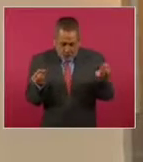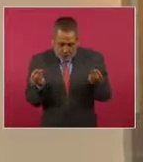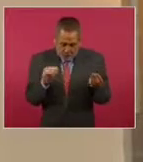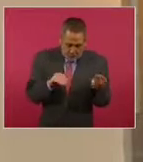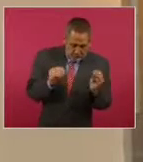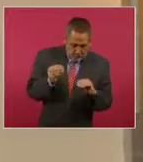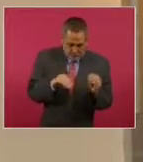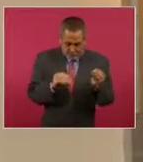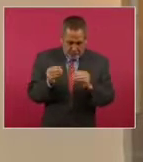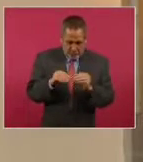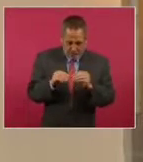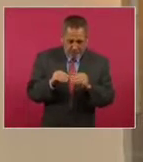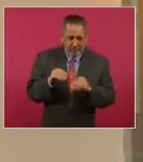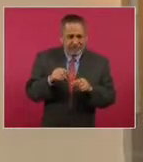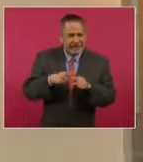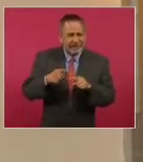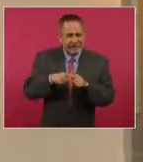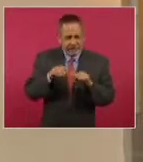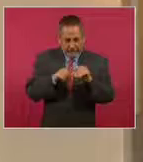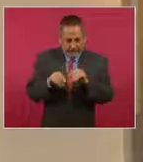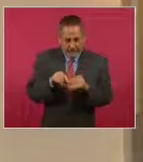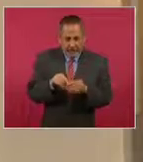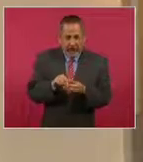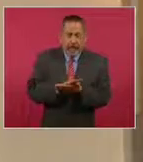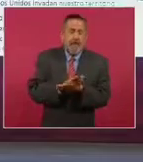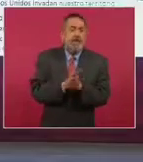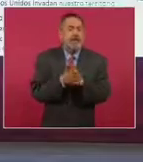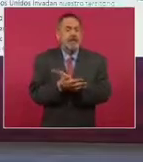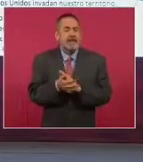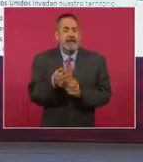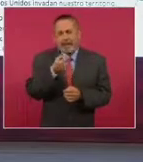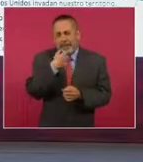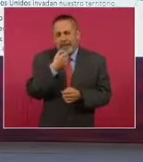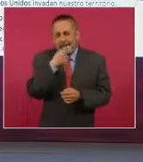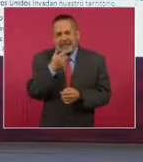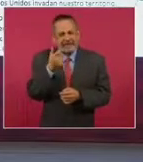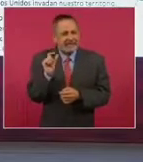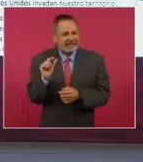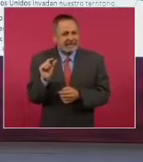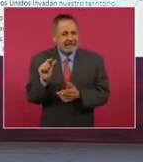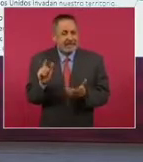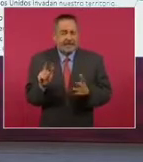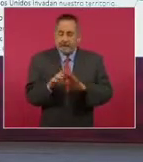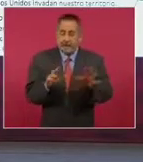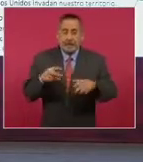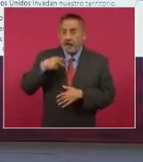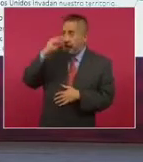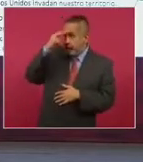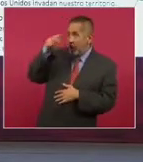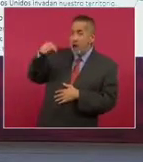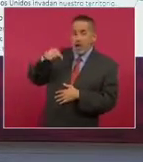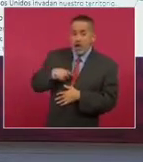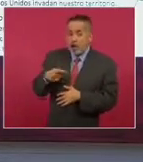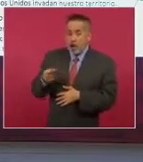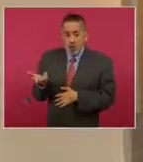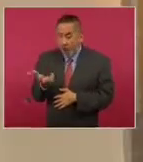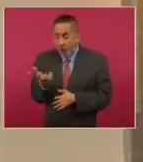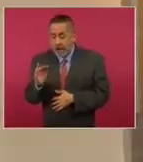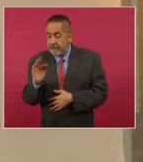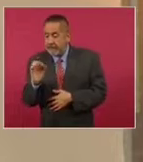drogas y diversos precursores químicos. Reitero, en nuestro país no se produce